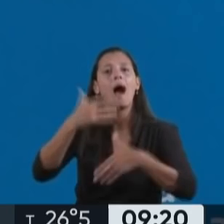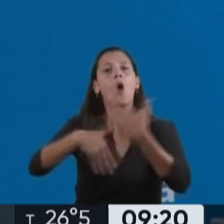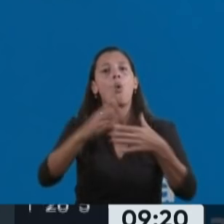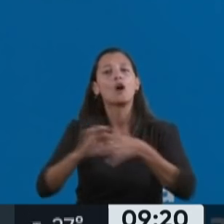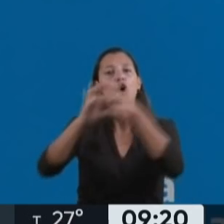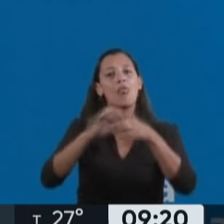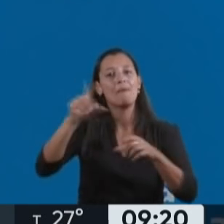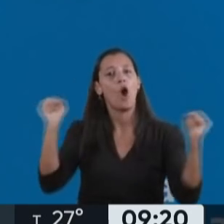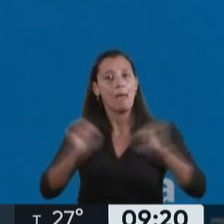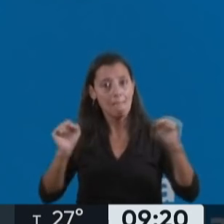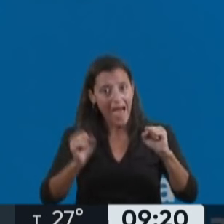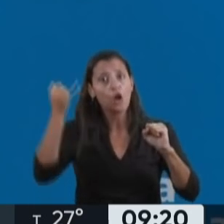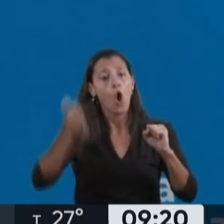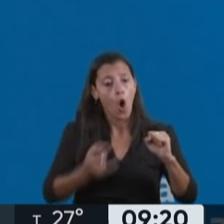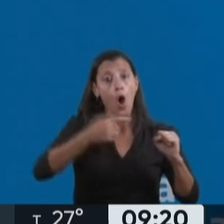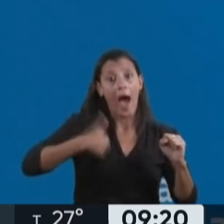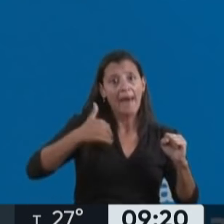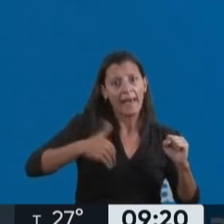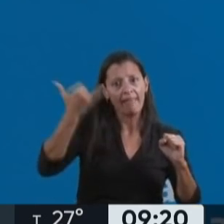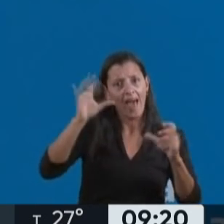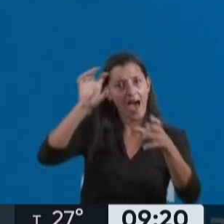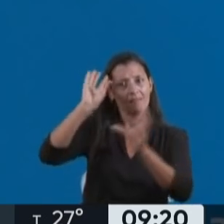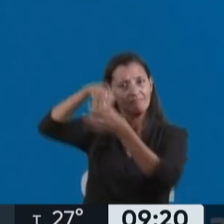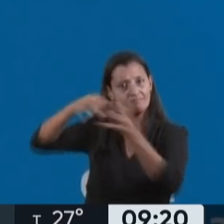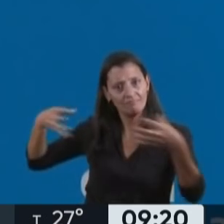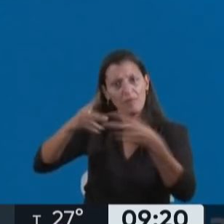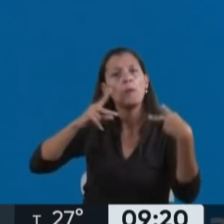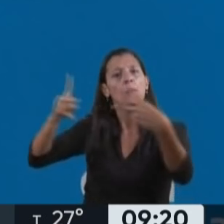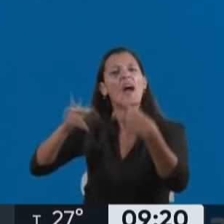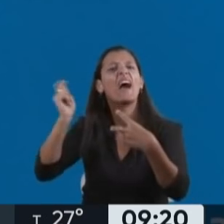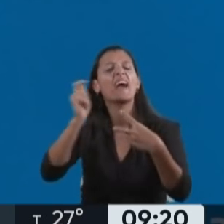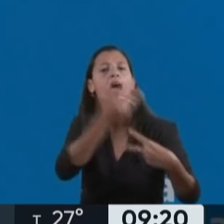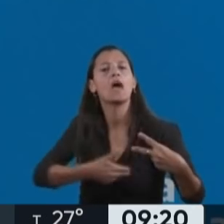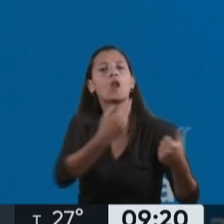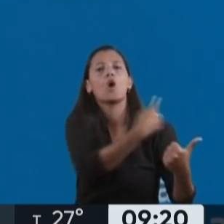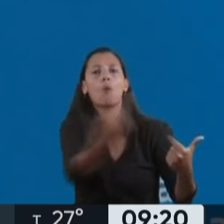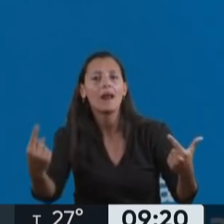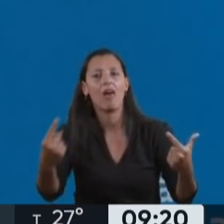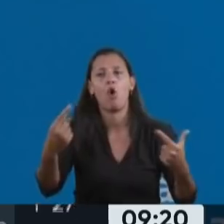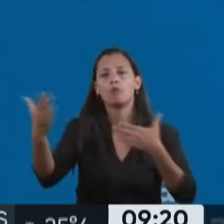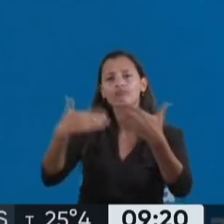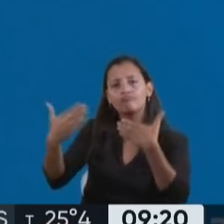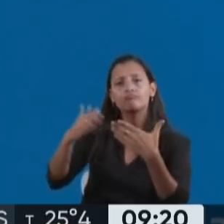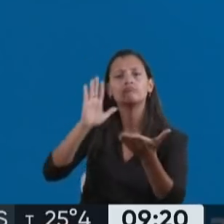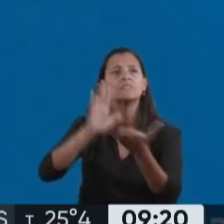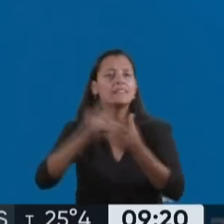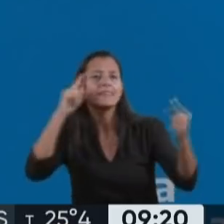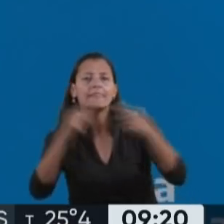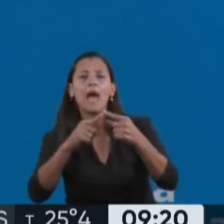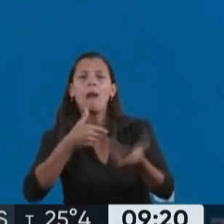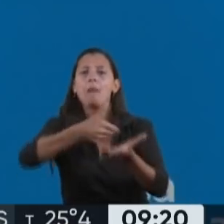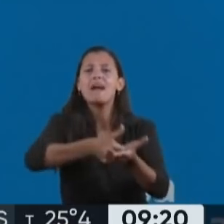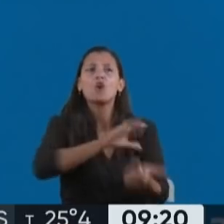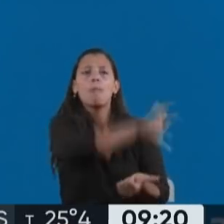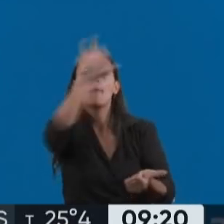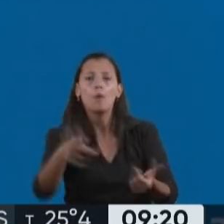una delegación de la Argentina, van a viajar gobernadores que van a llevar adelante conversaciones con respecto a inversiones en sus provincias,